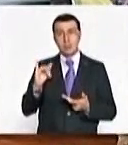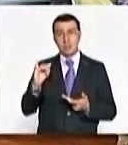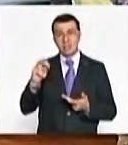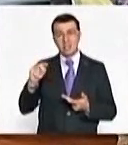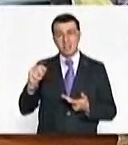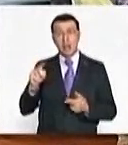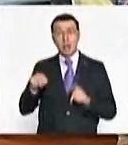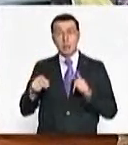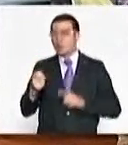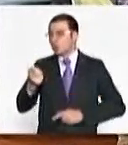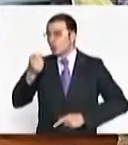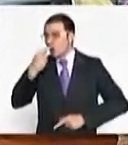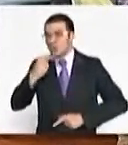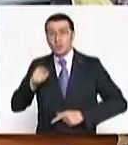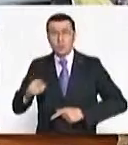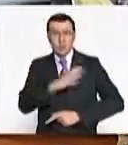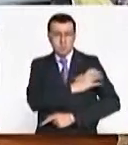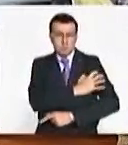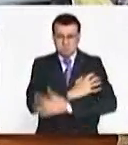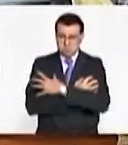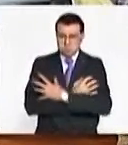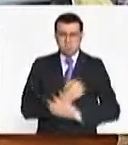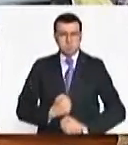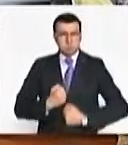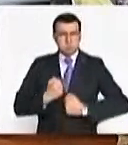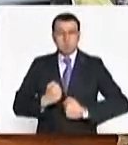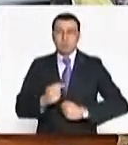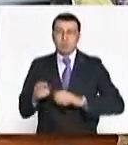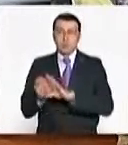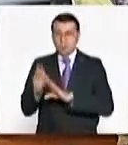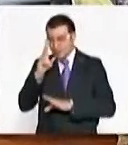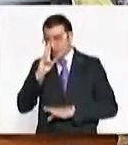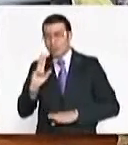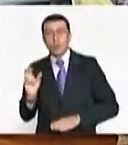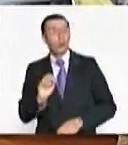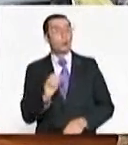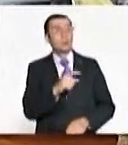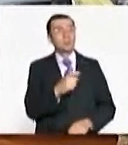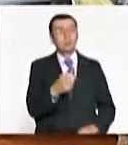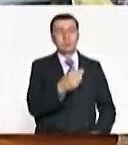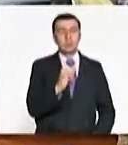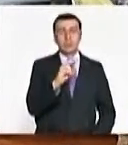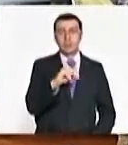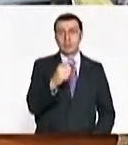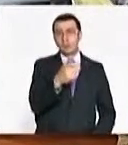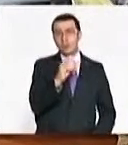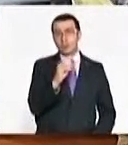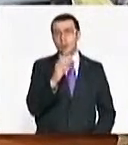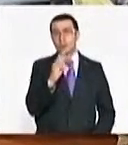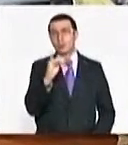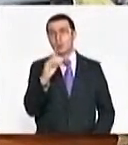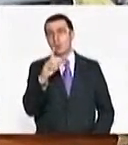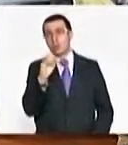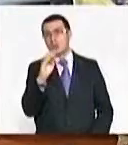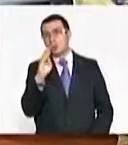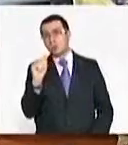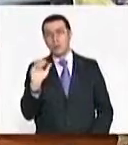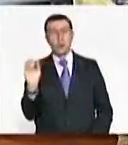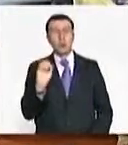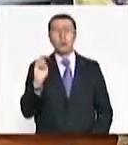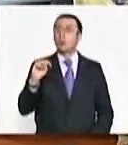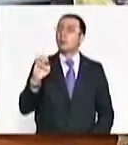o a veces se comportan con sustancias específicas como por ejemplo el ginkgo biloba o la melatonina específicamente para hacer un determinado efecto en la